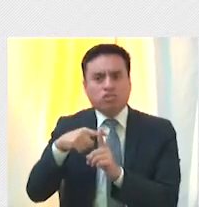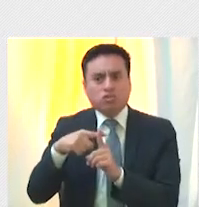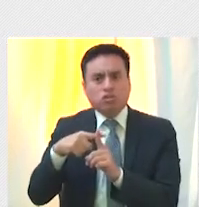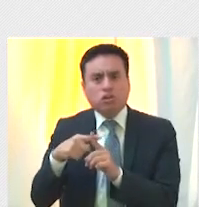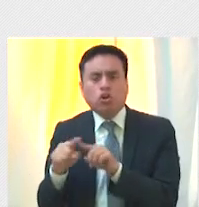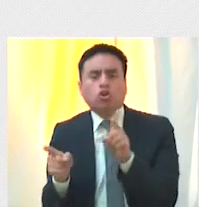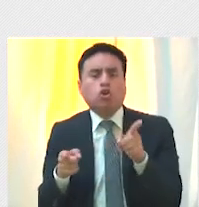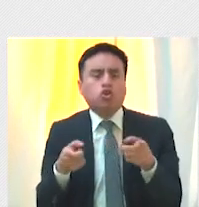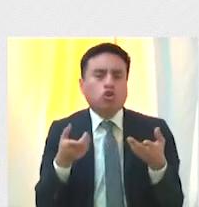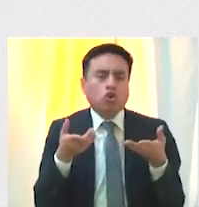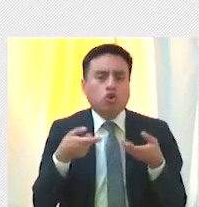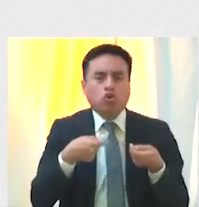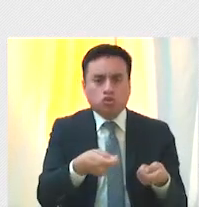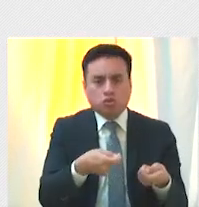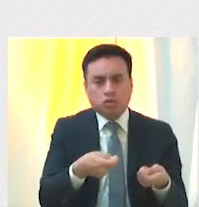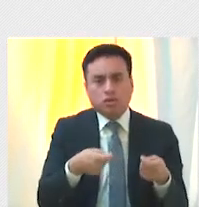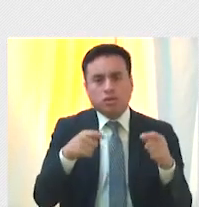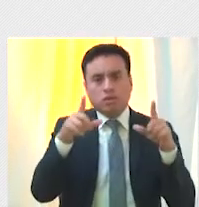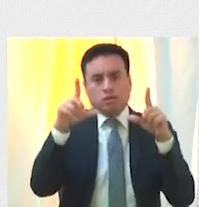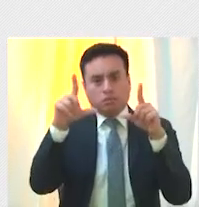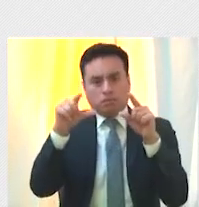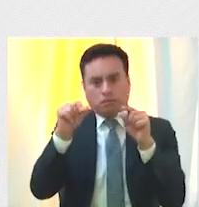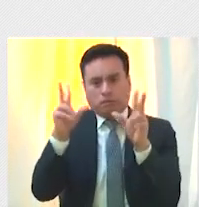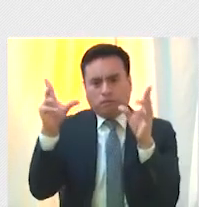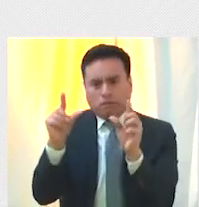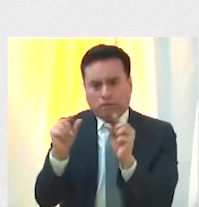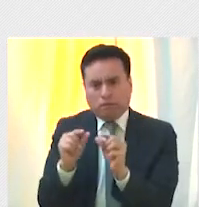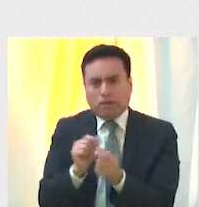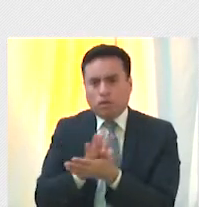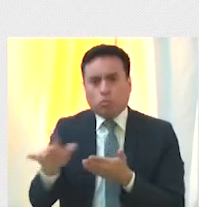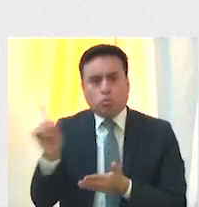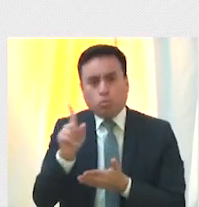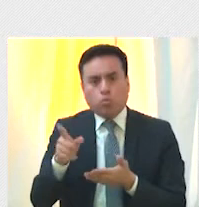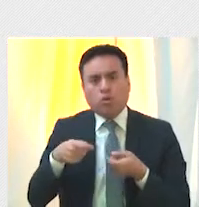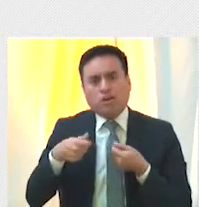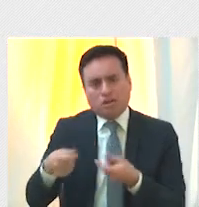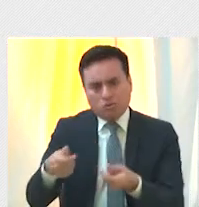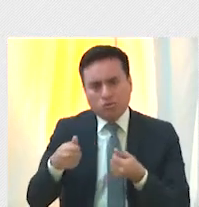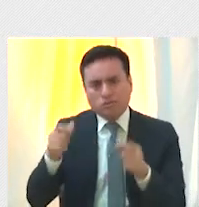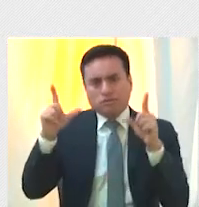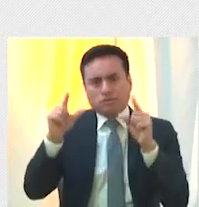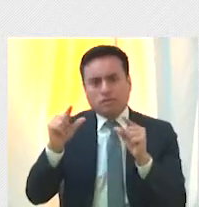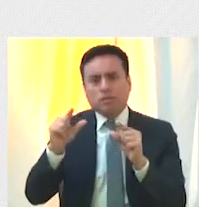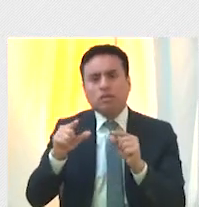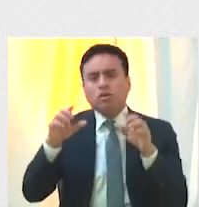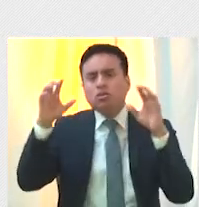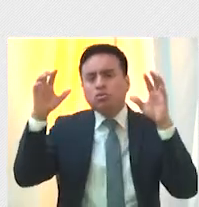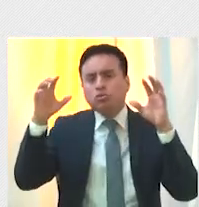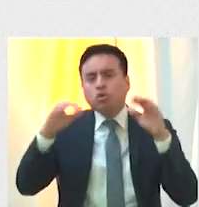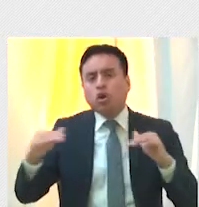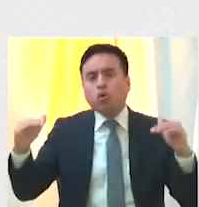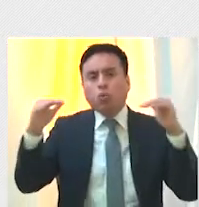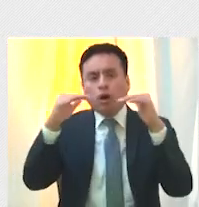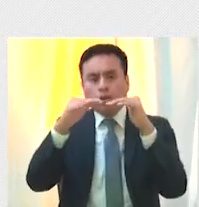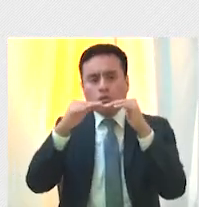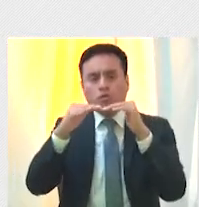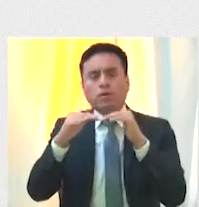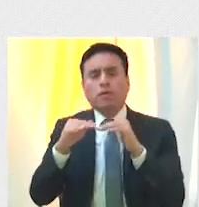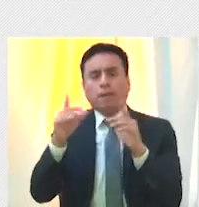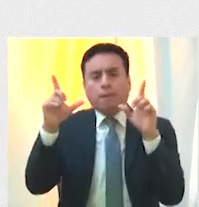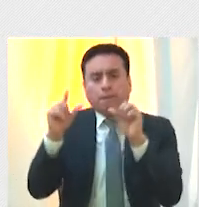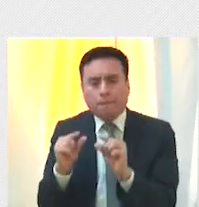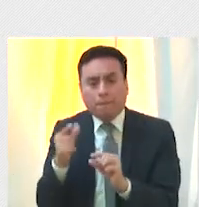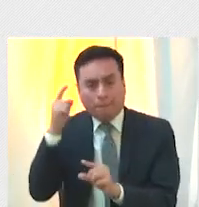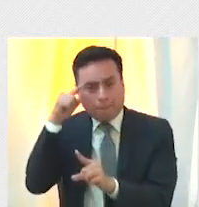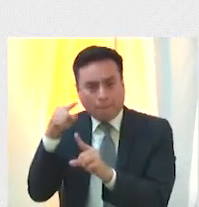el otro costo, porque recuerden que mitigar no es gratis y por lo tanto también hay un costo de mitigación. Cuando yo igualo el costo de la mitigación con